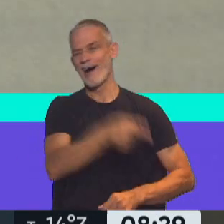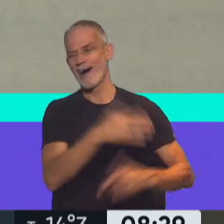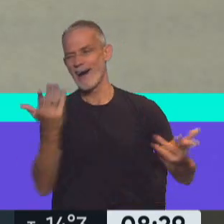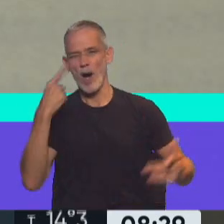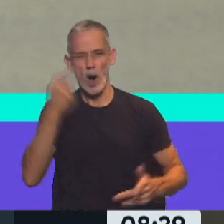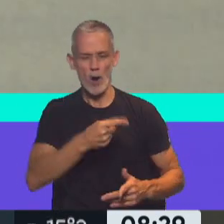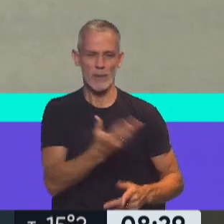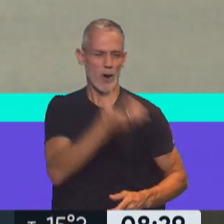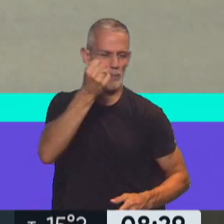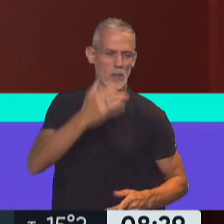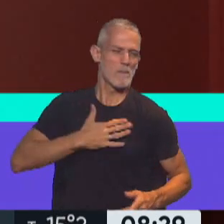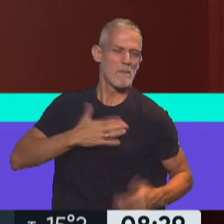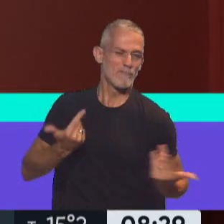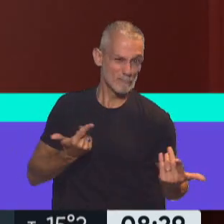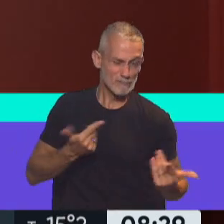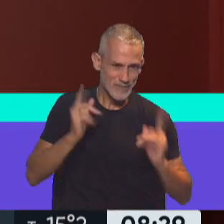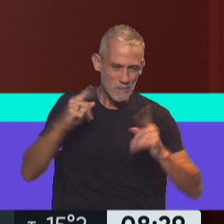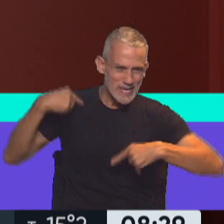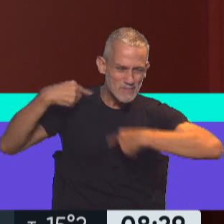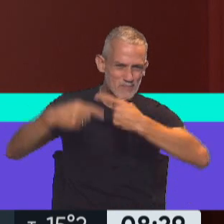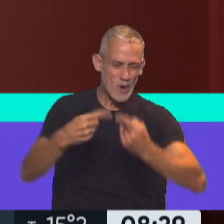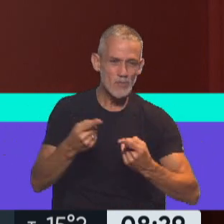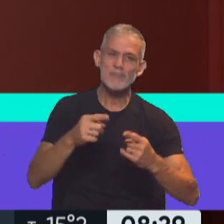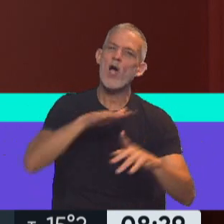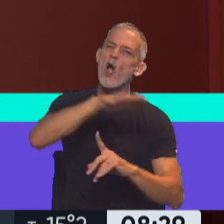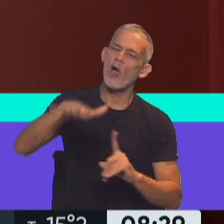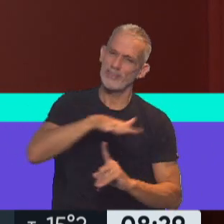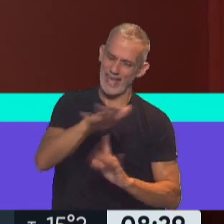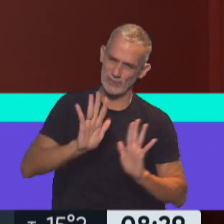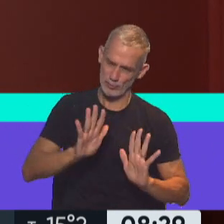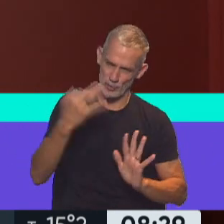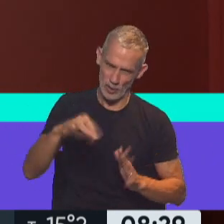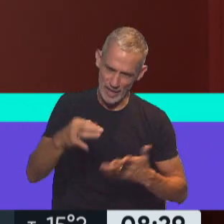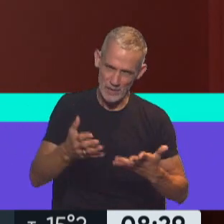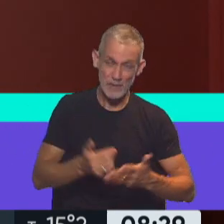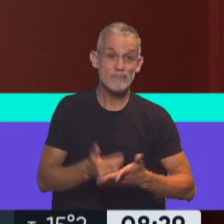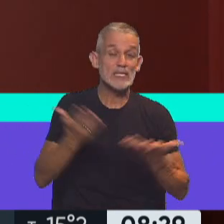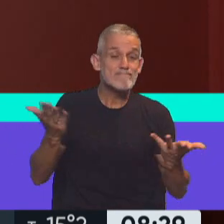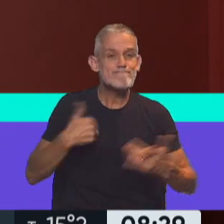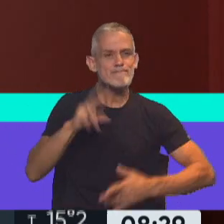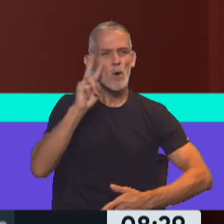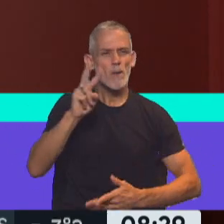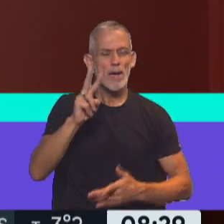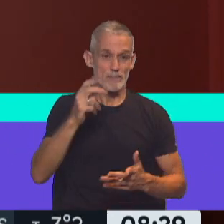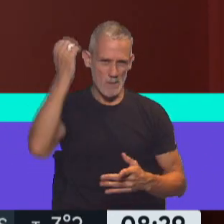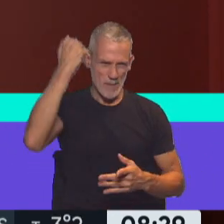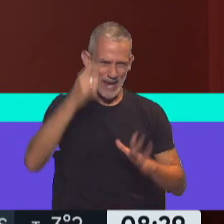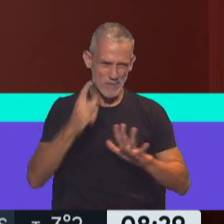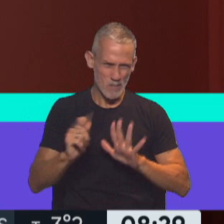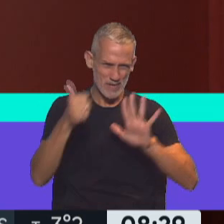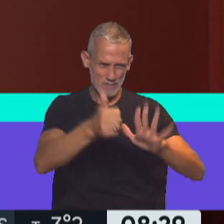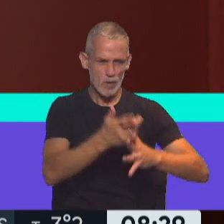Yo creo que lo que pasó siempre hay que ponerlo en contexto y cuando uno lo ve a este caso de manera